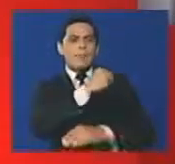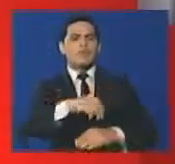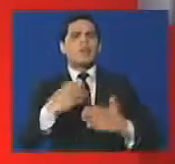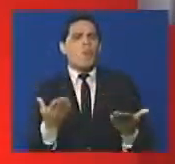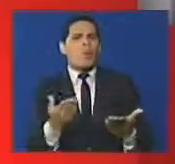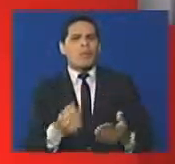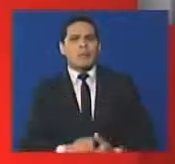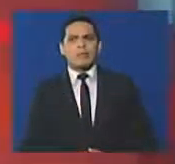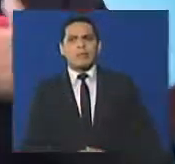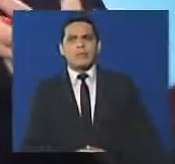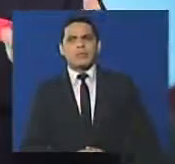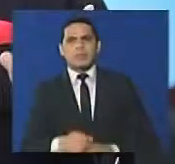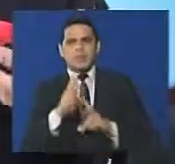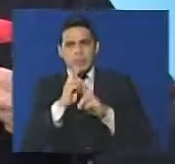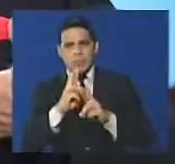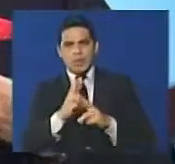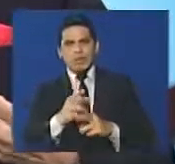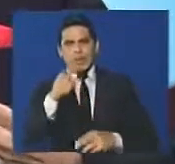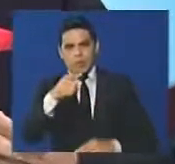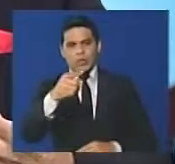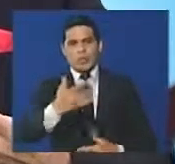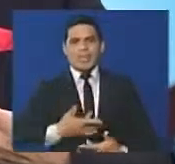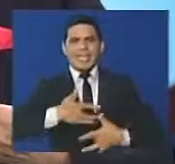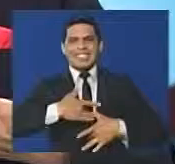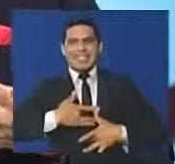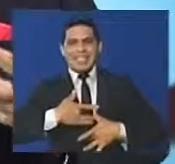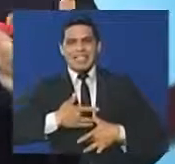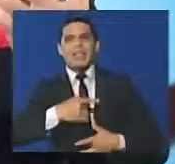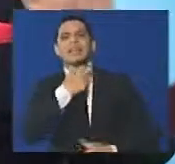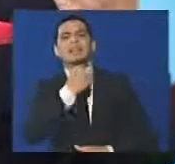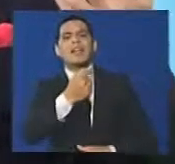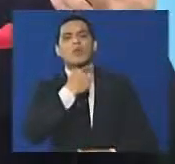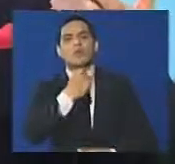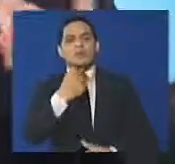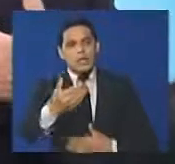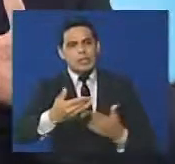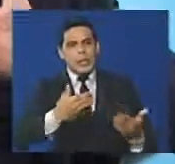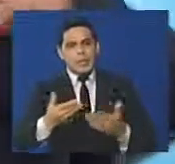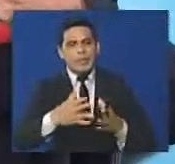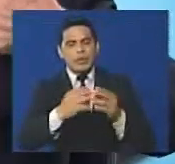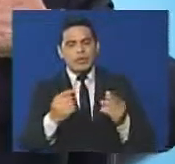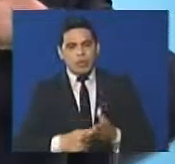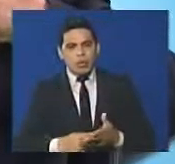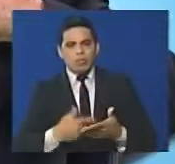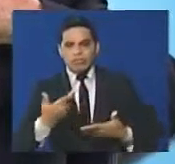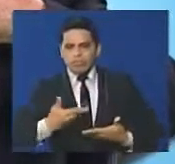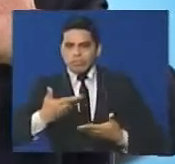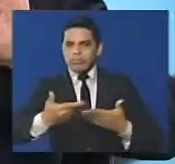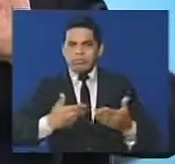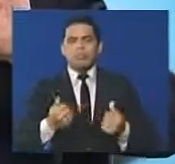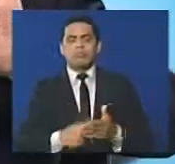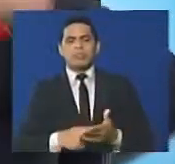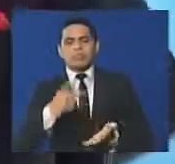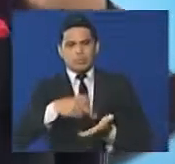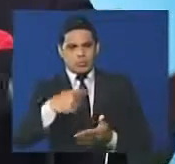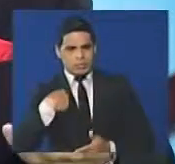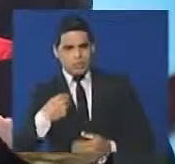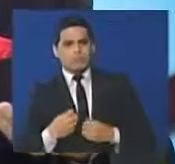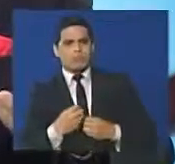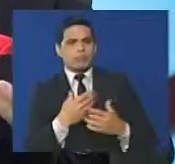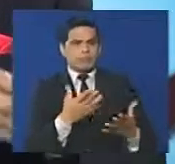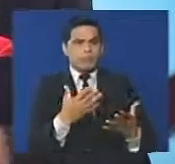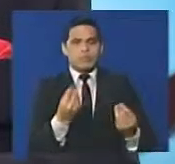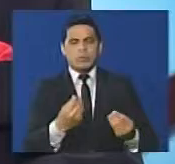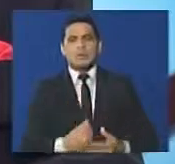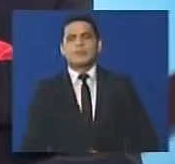música? Cuando usted siente, está presente, disfruta, que transmite lo que se está del escenario hacia